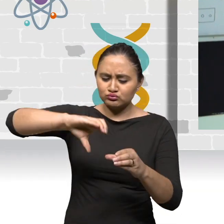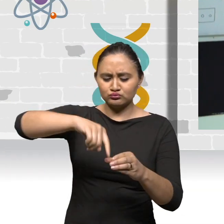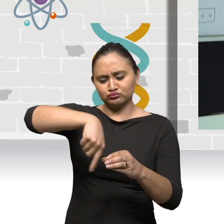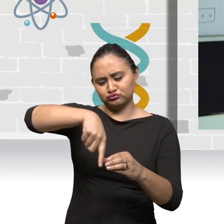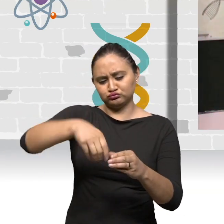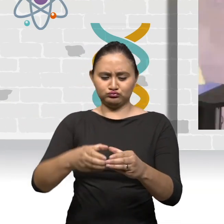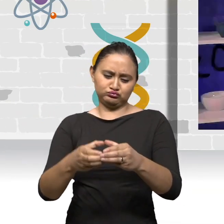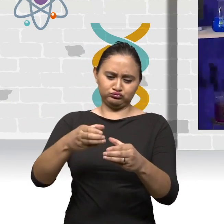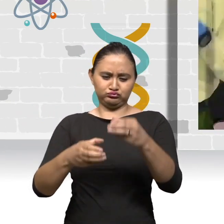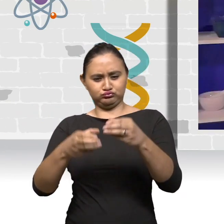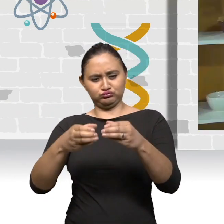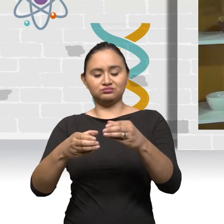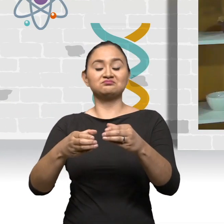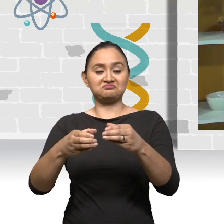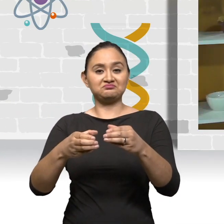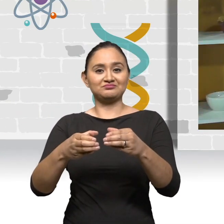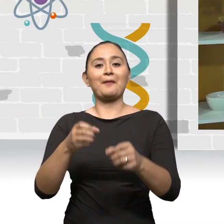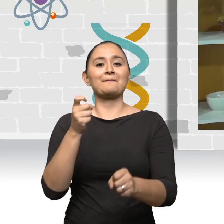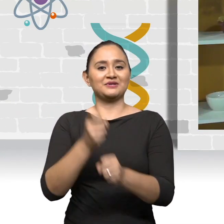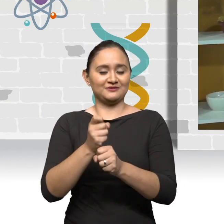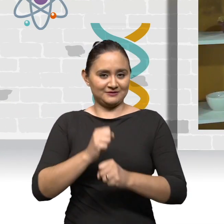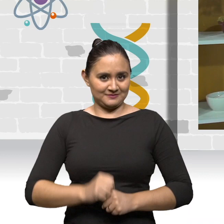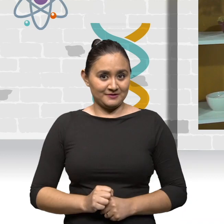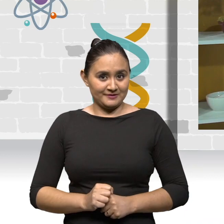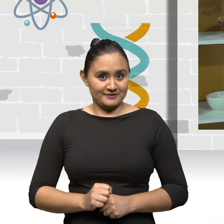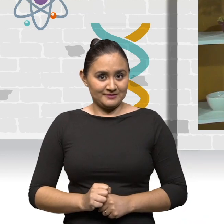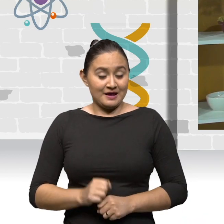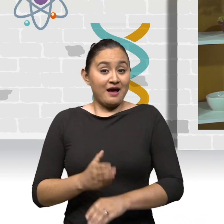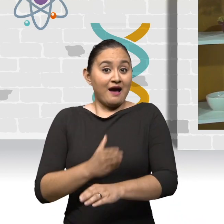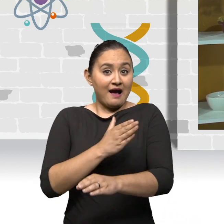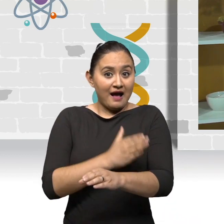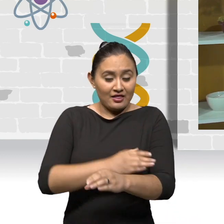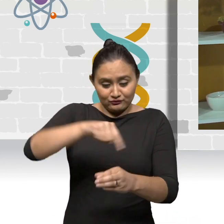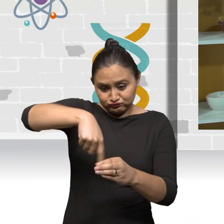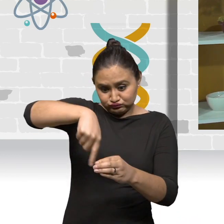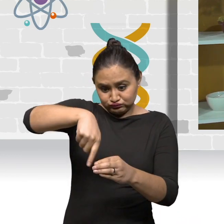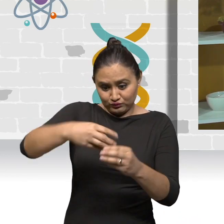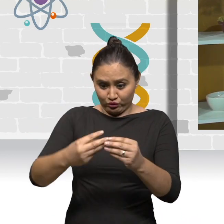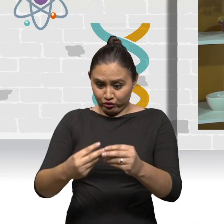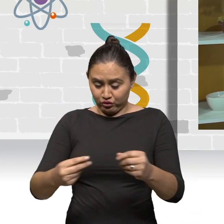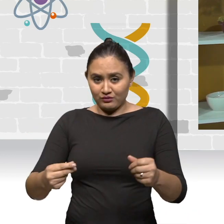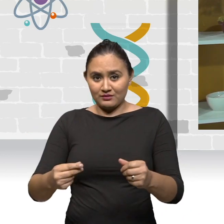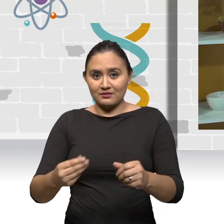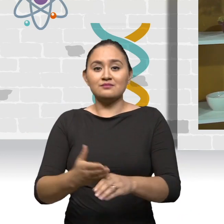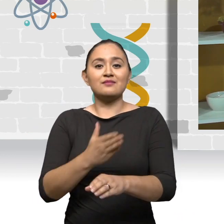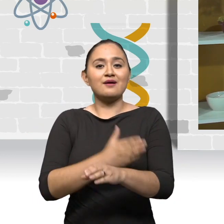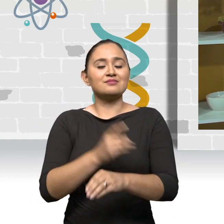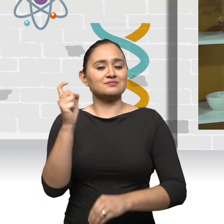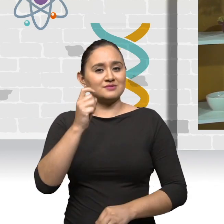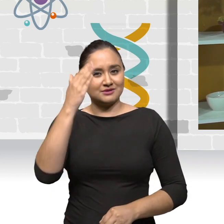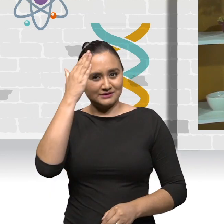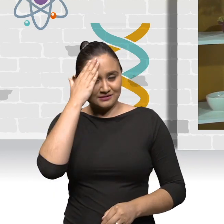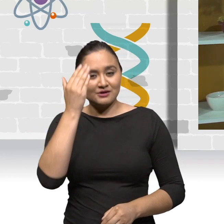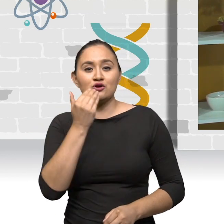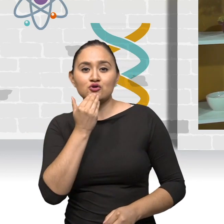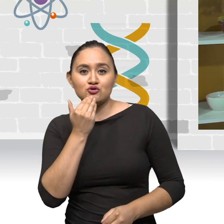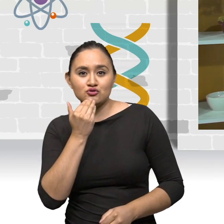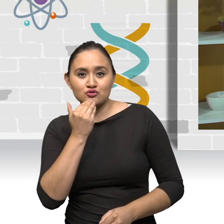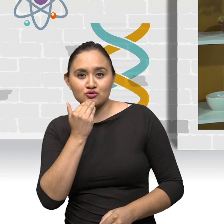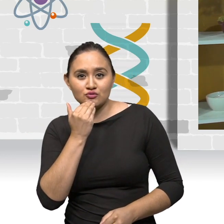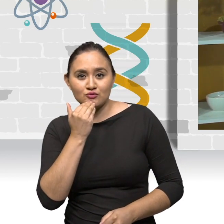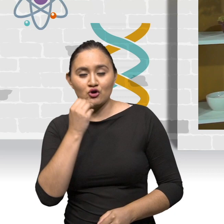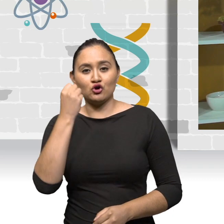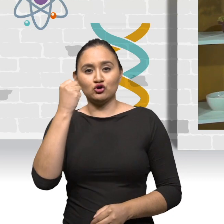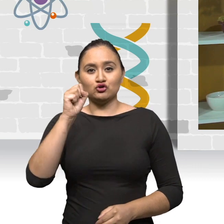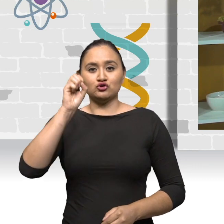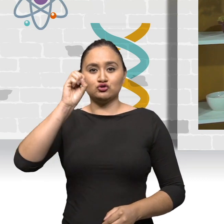concentración específica. Lo primero que necesitamos tener en cuenta en un proceso de dilución es que la cantidad de soluto no cambia, lo que cambia es